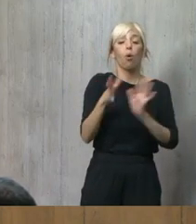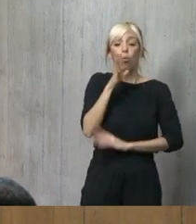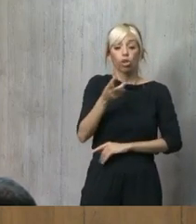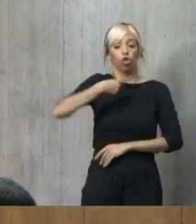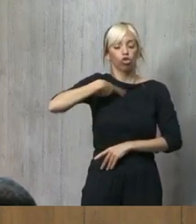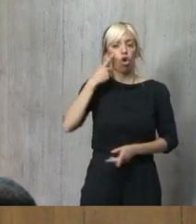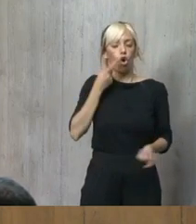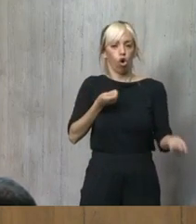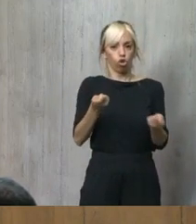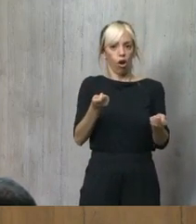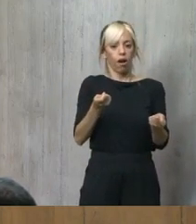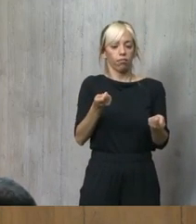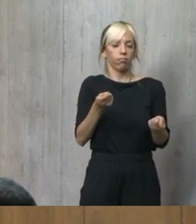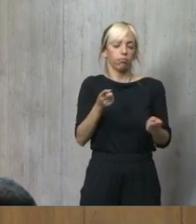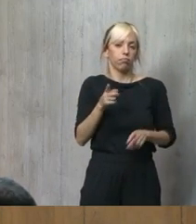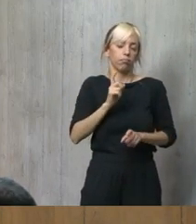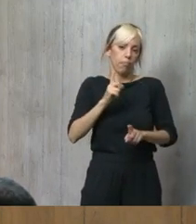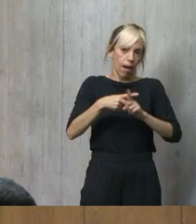indicaban.